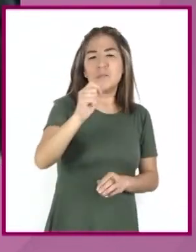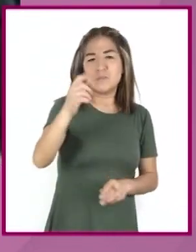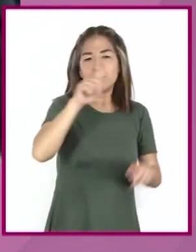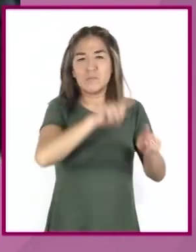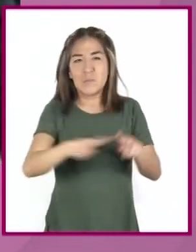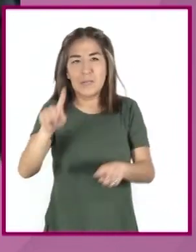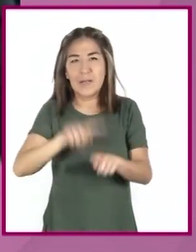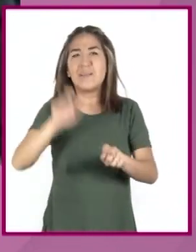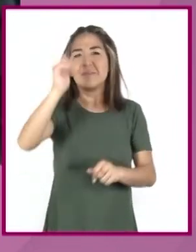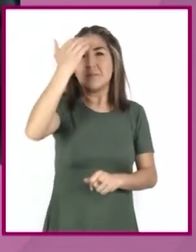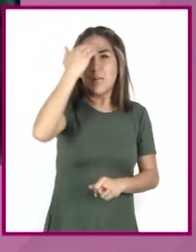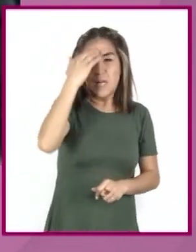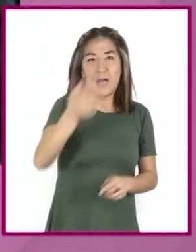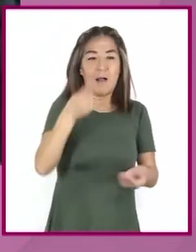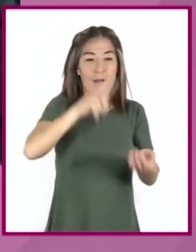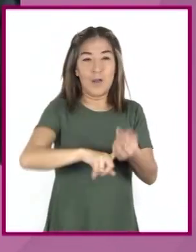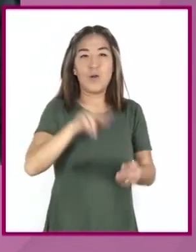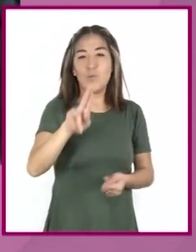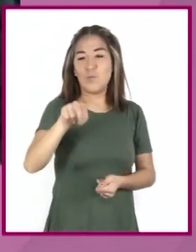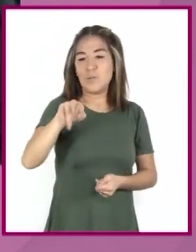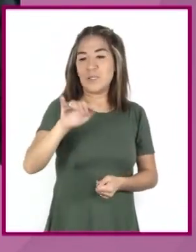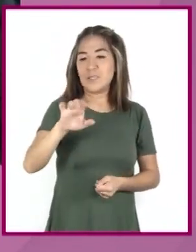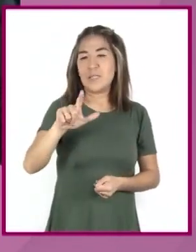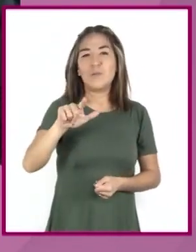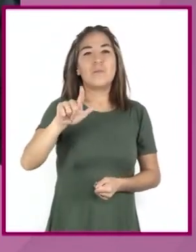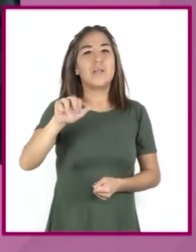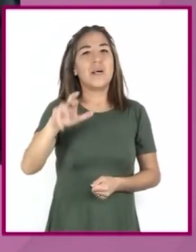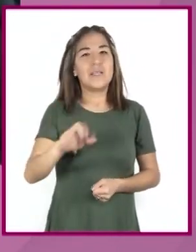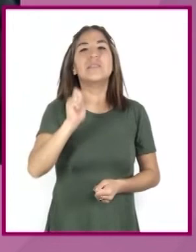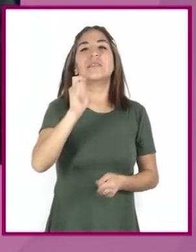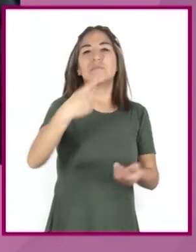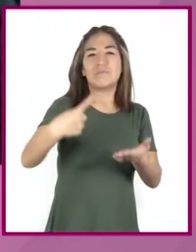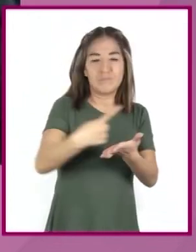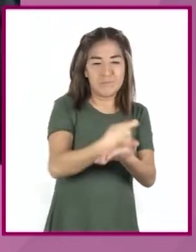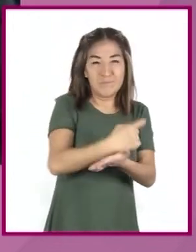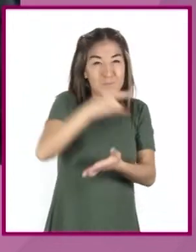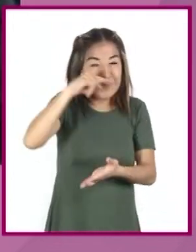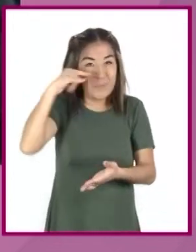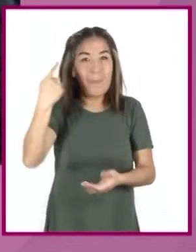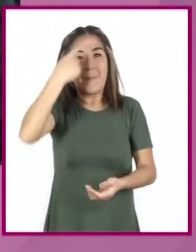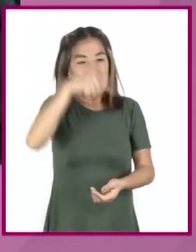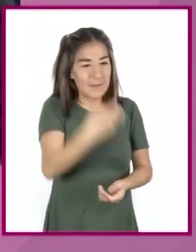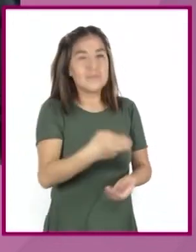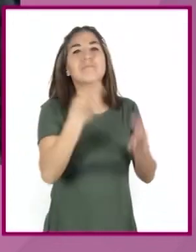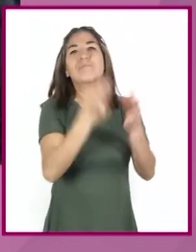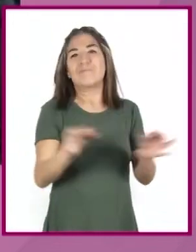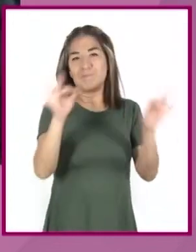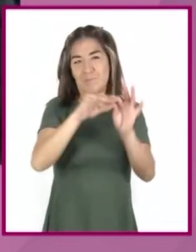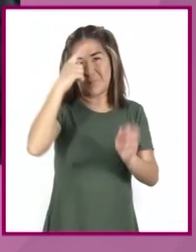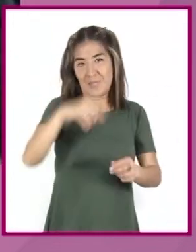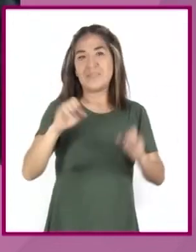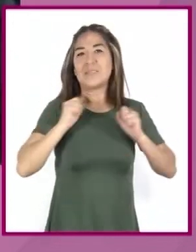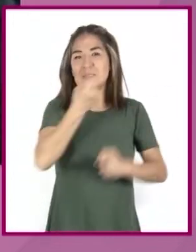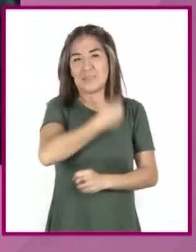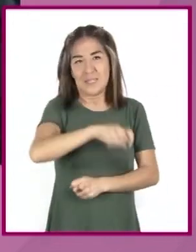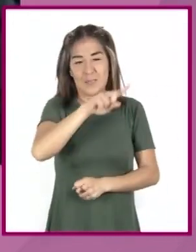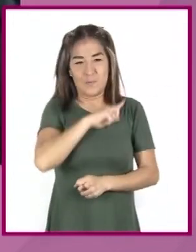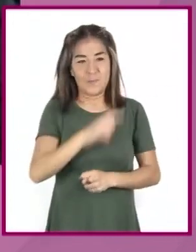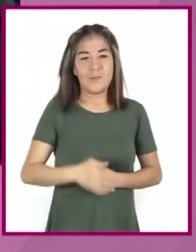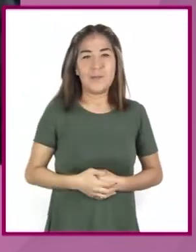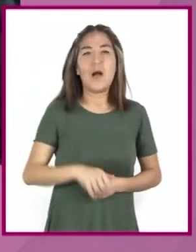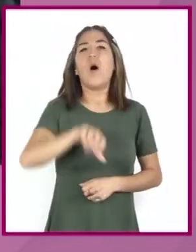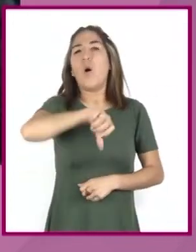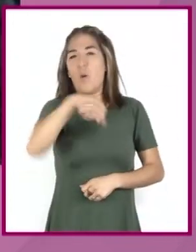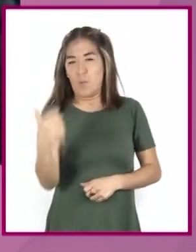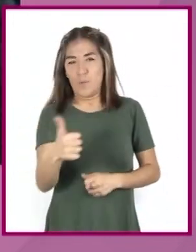organismos unicelulares, como las bacterias, que tienen una gran importancia para nuestra salud. Por otro lado, hay seres vivos